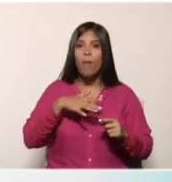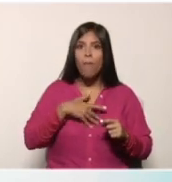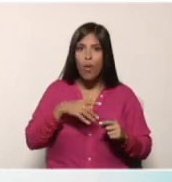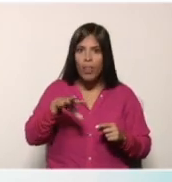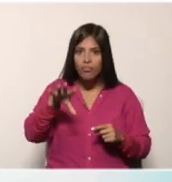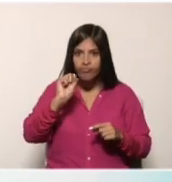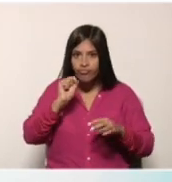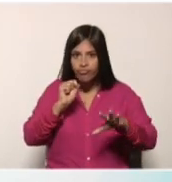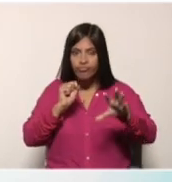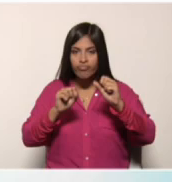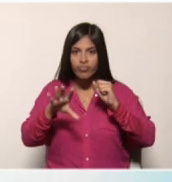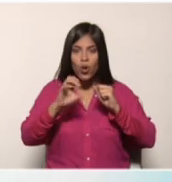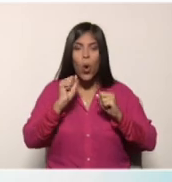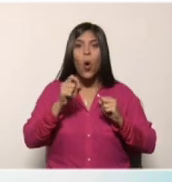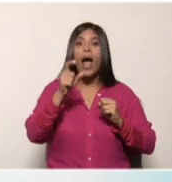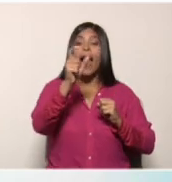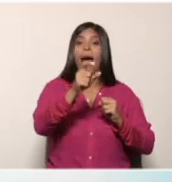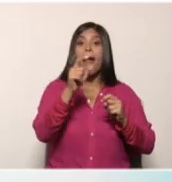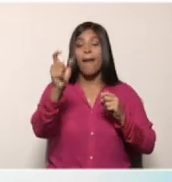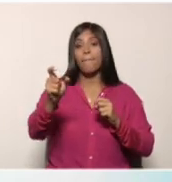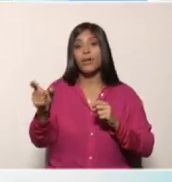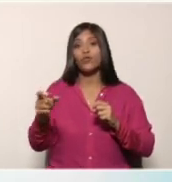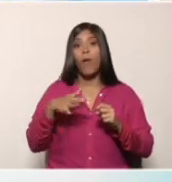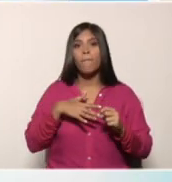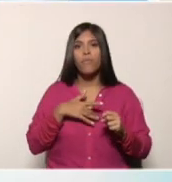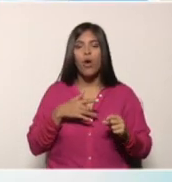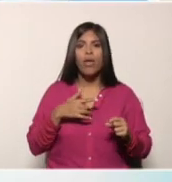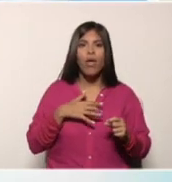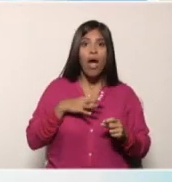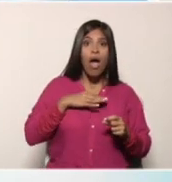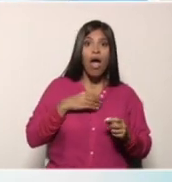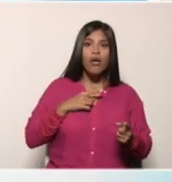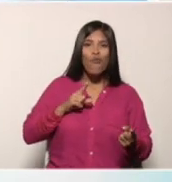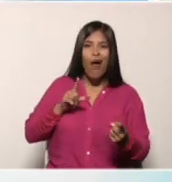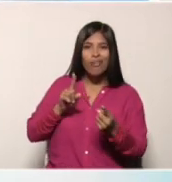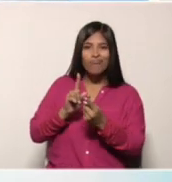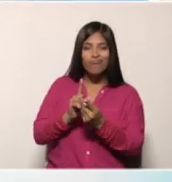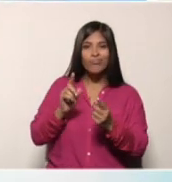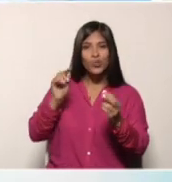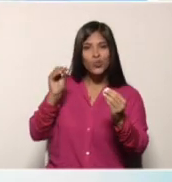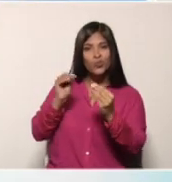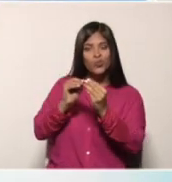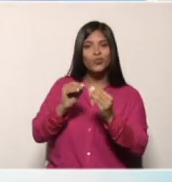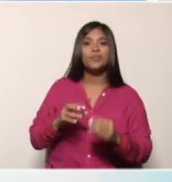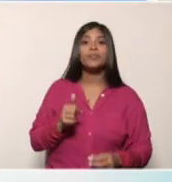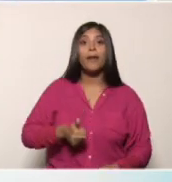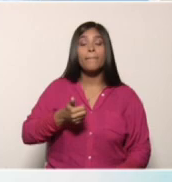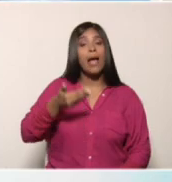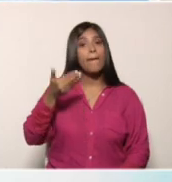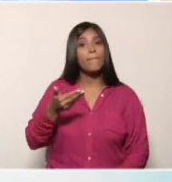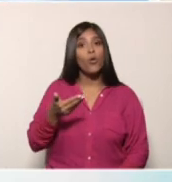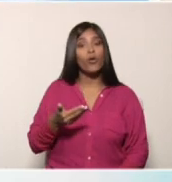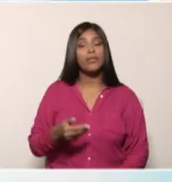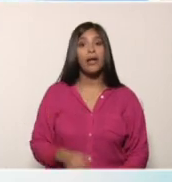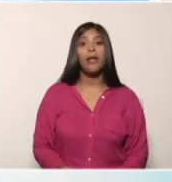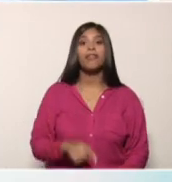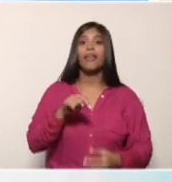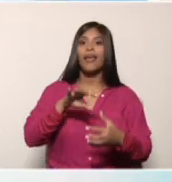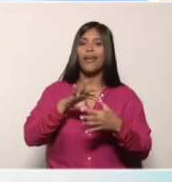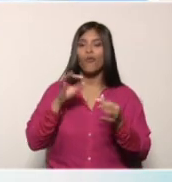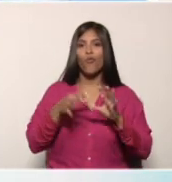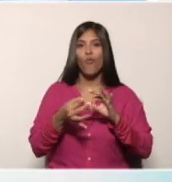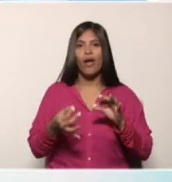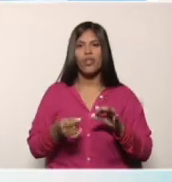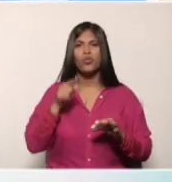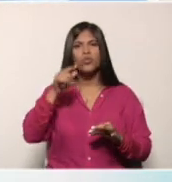atención es situar al público en un contexto emocional. Bueno, ya que conocemos los aspectos básicos de un buen storytelling,